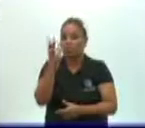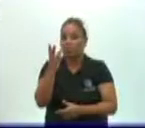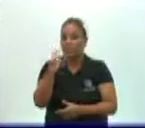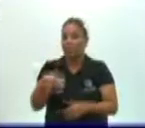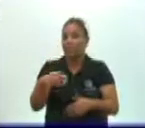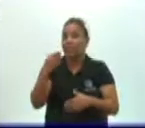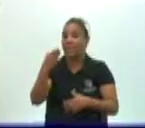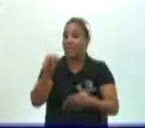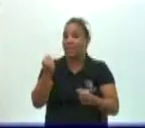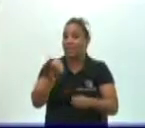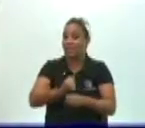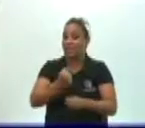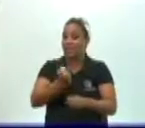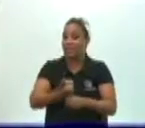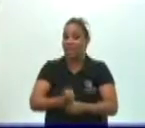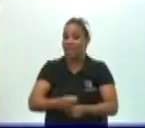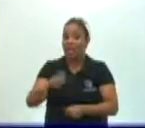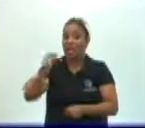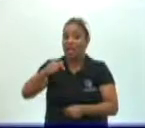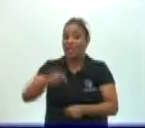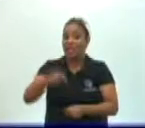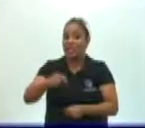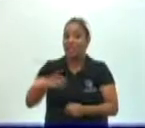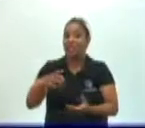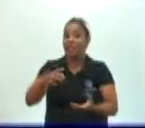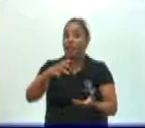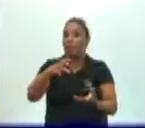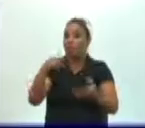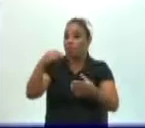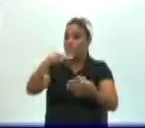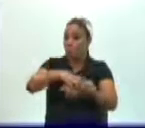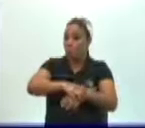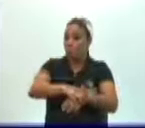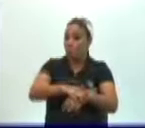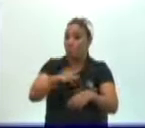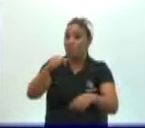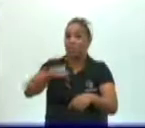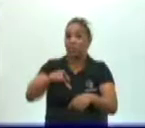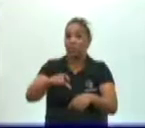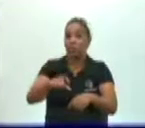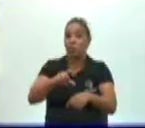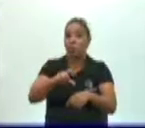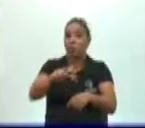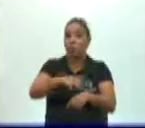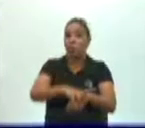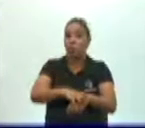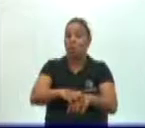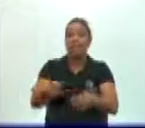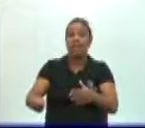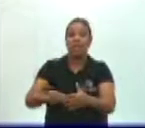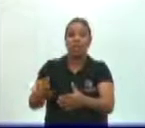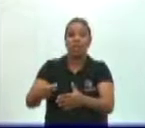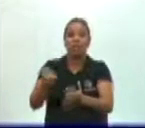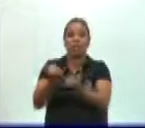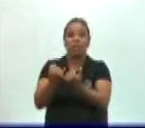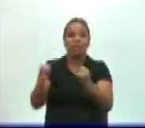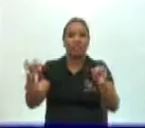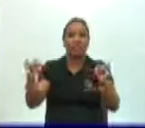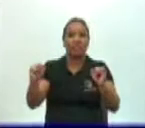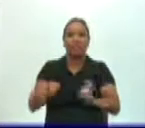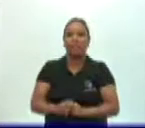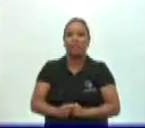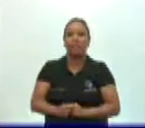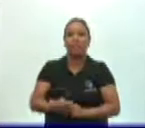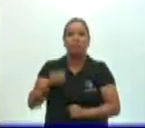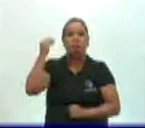trabajar esta colonización, pero sobre todo las luchas por la independencia. Es decir, conoceremos de figuras de la talla de